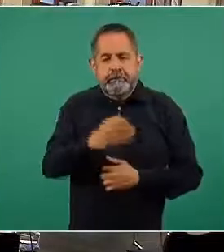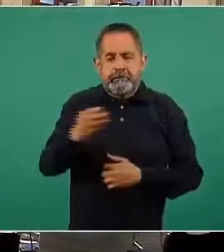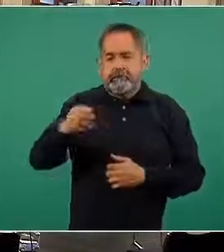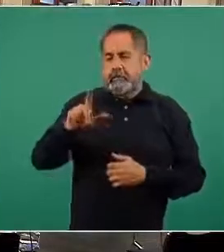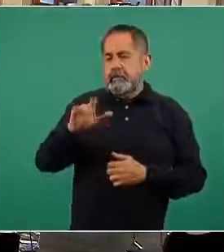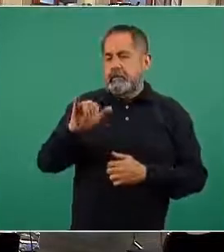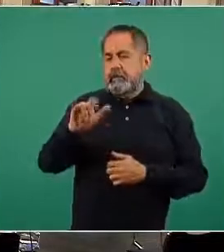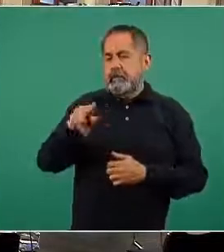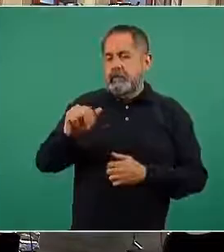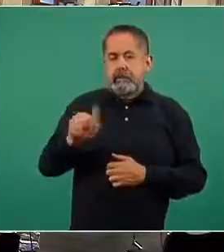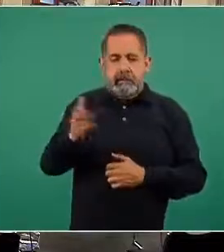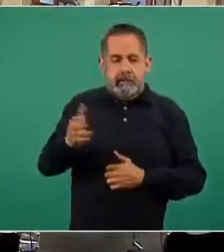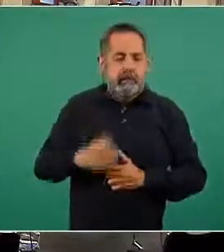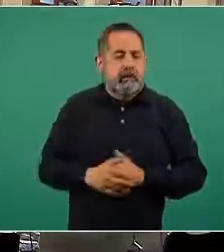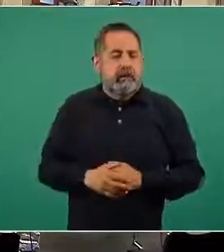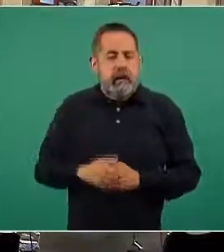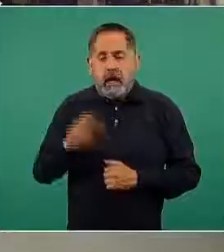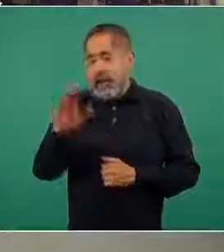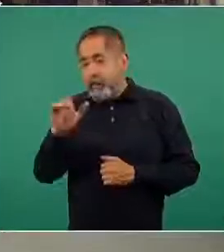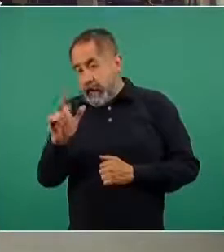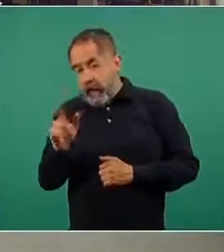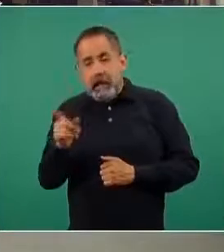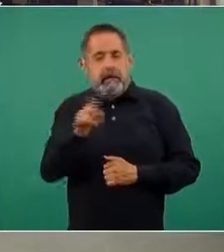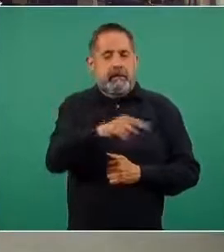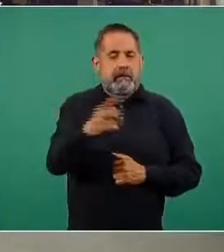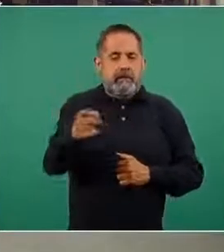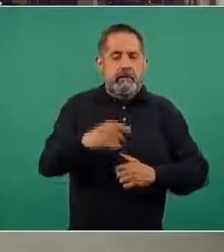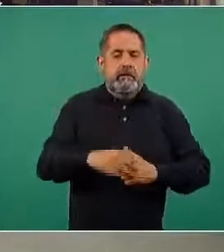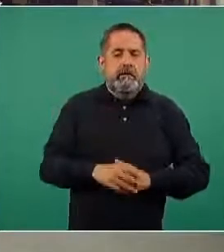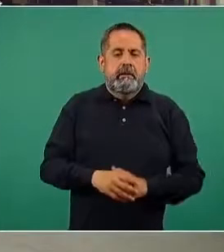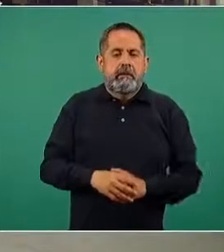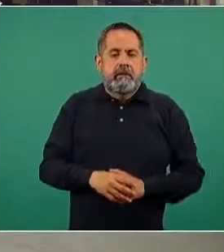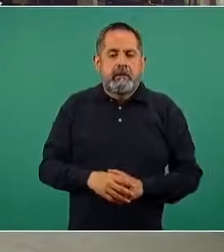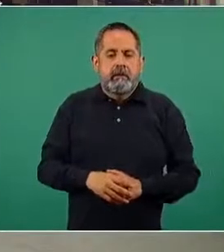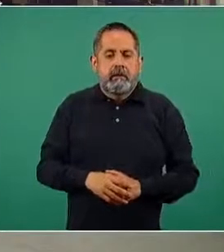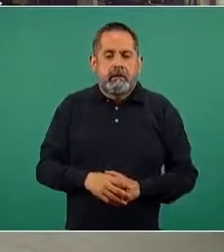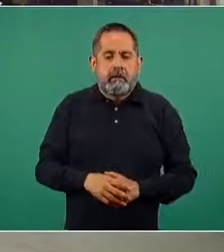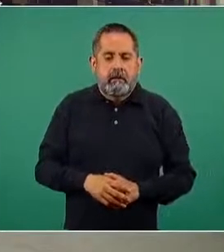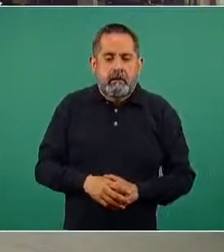Pulso Saludable, Blanca Valadez, y luego nos regresamos para acá.